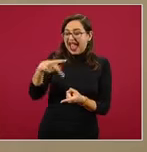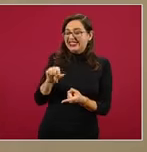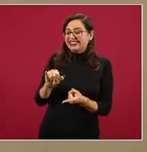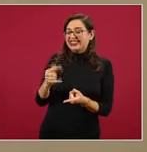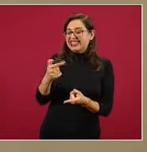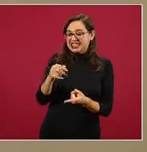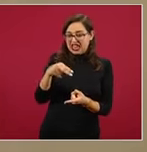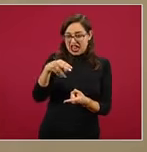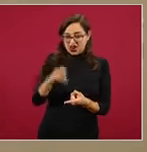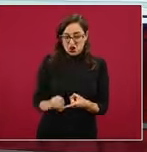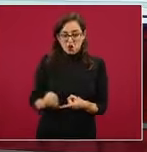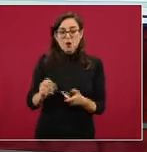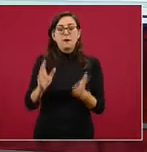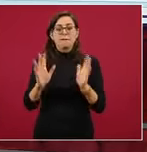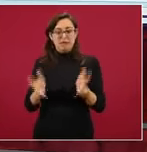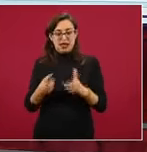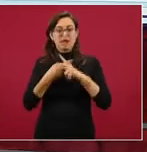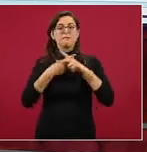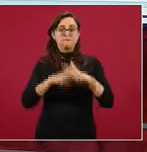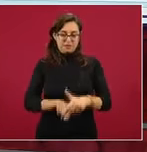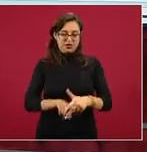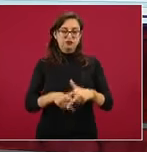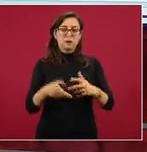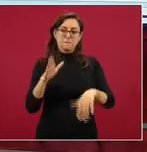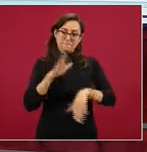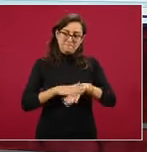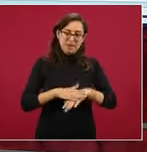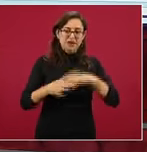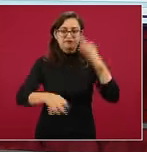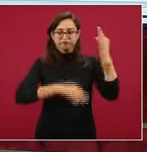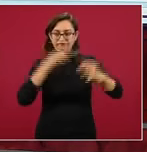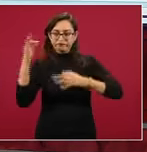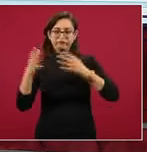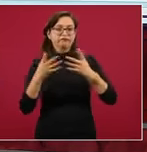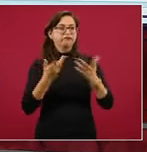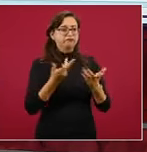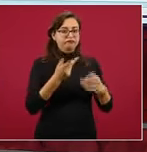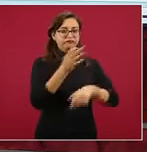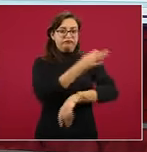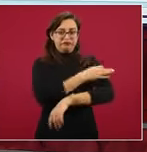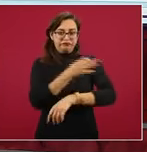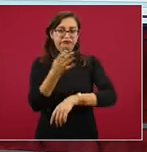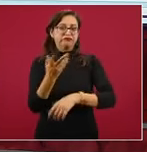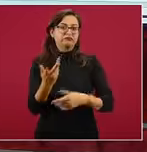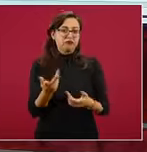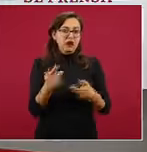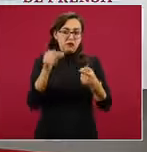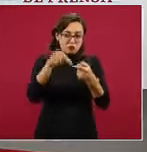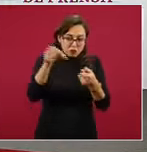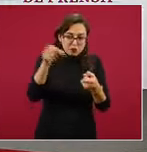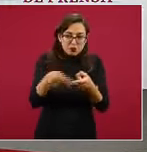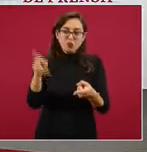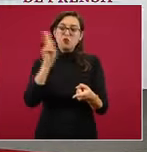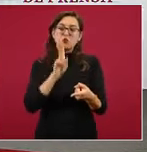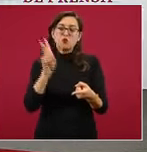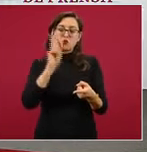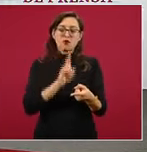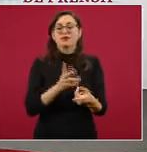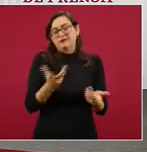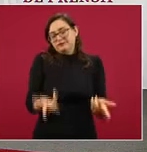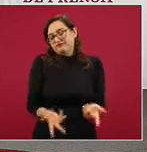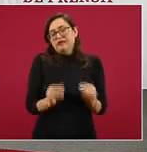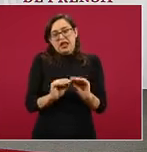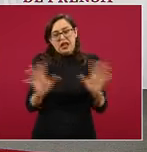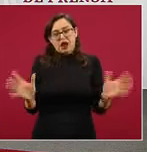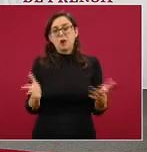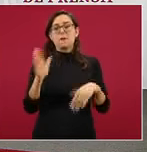el virus SARS-CoV-2, está haciendo un mayor número de pruebas y por lo tanto se espera que haya un incremento en